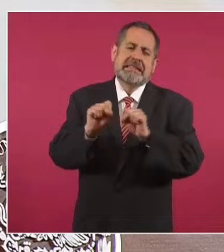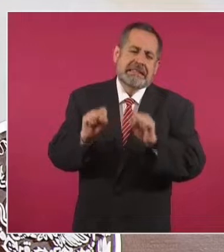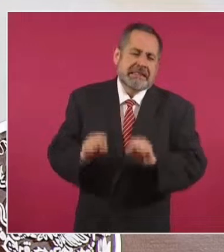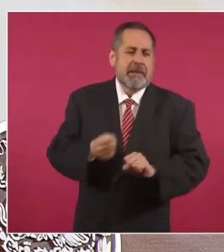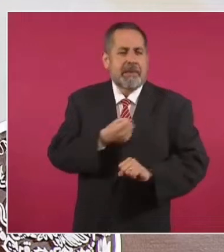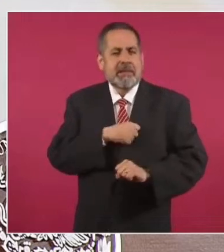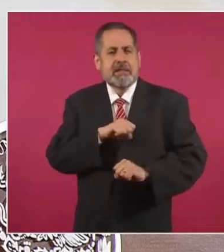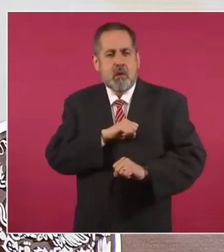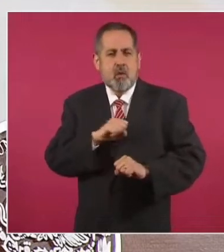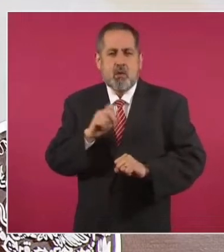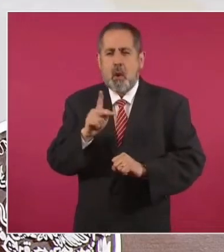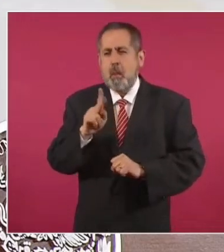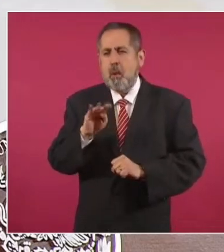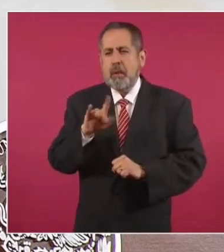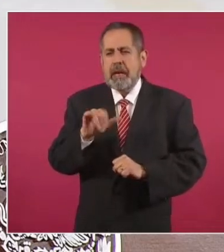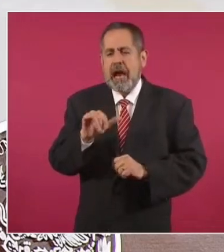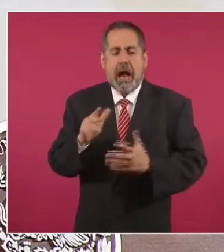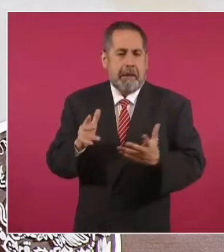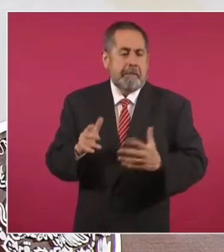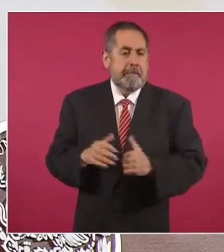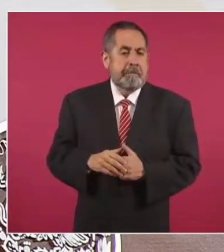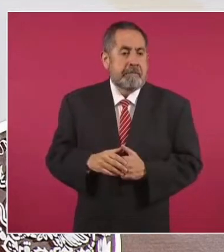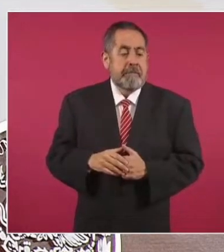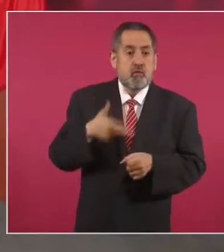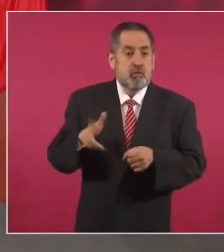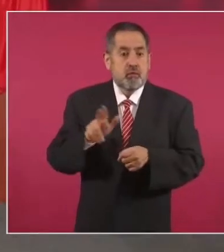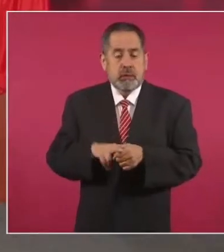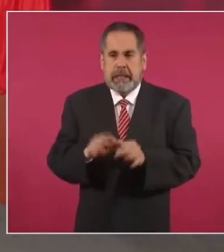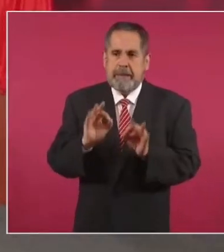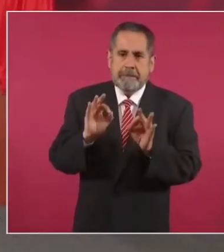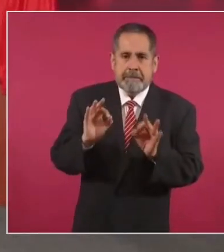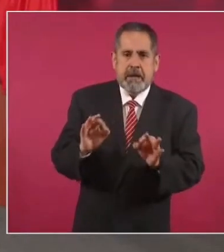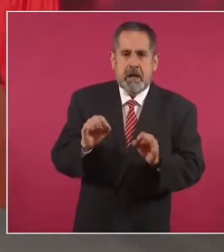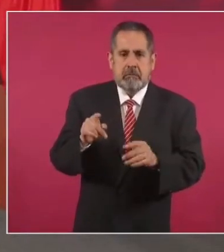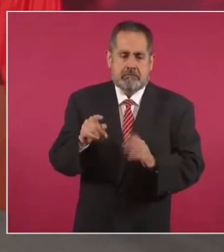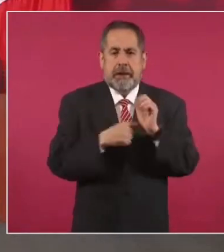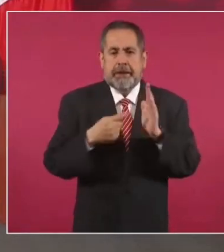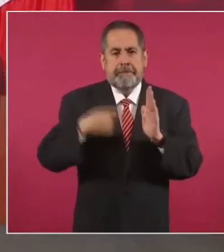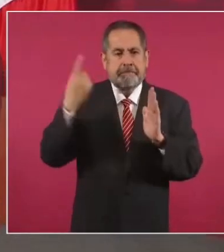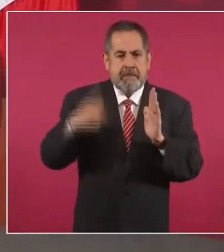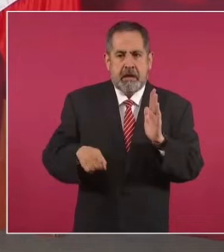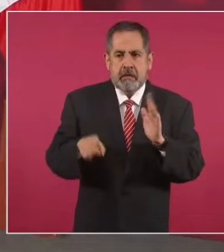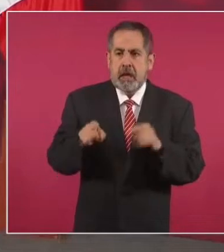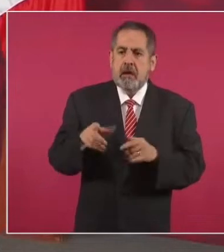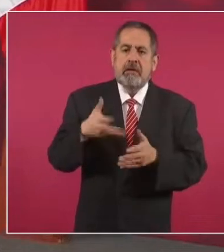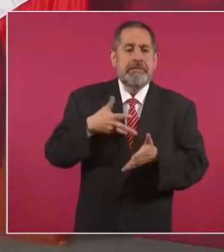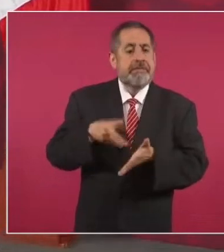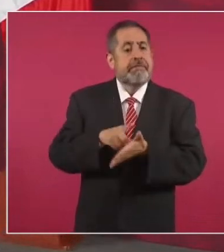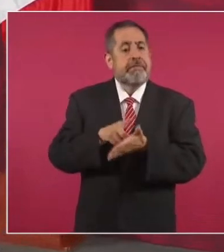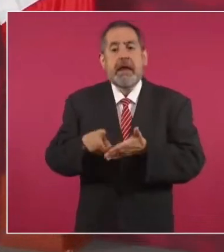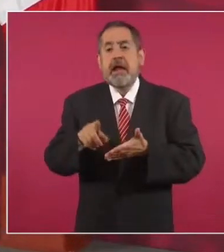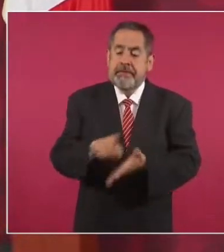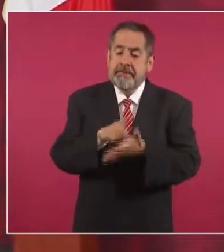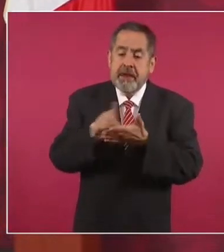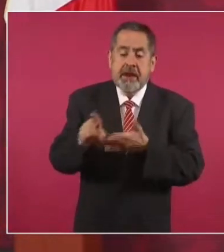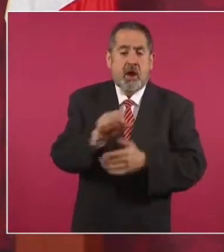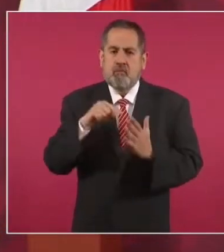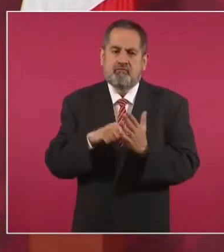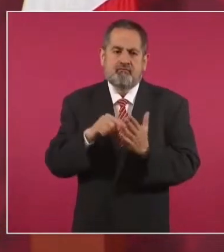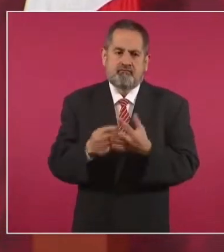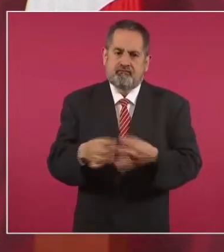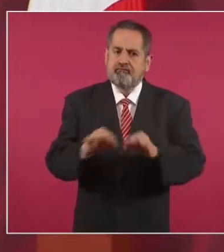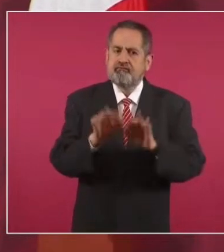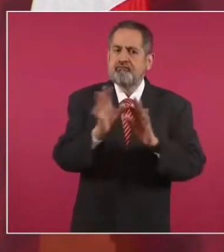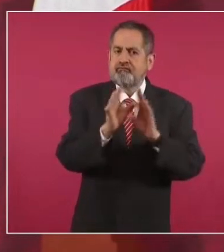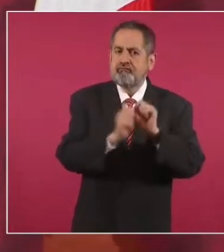que se tenga un buen servicio de salud y se cumpla con lo que establece la Constitución, el derecho del pueblo a la salud. Esto es